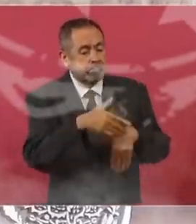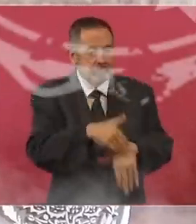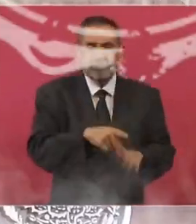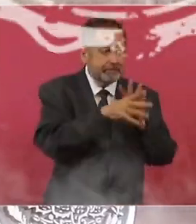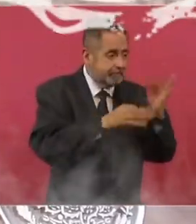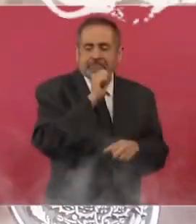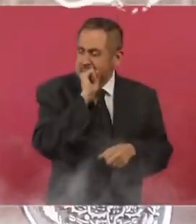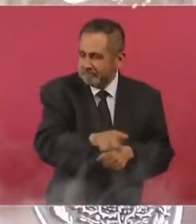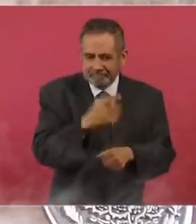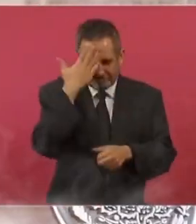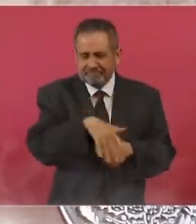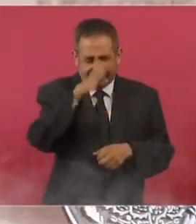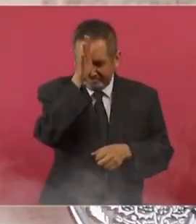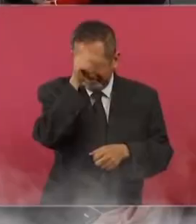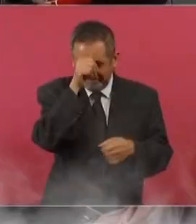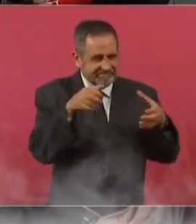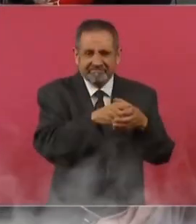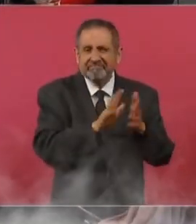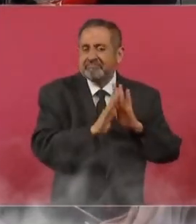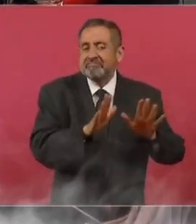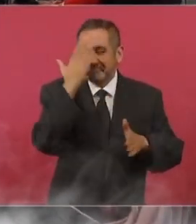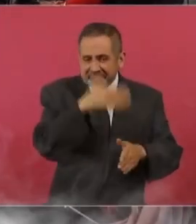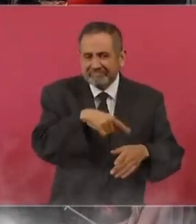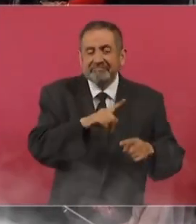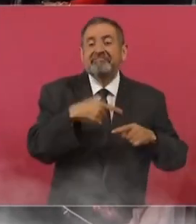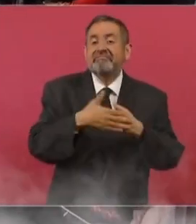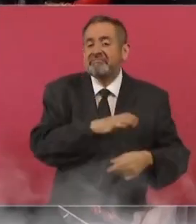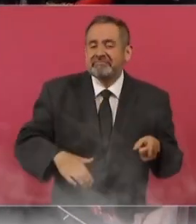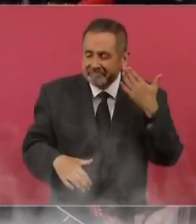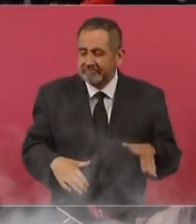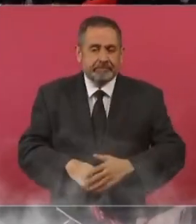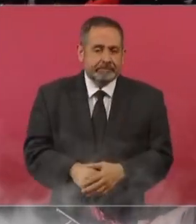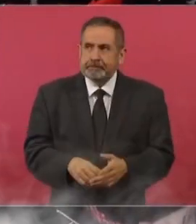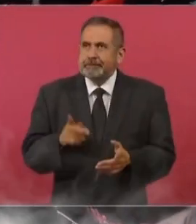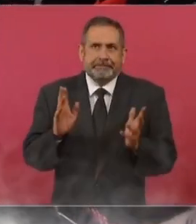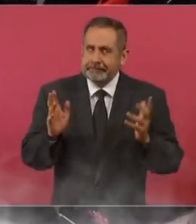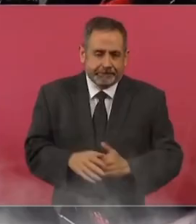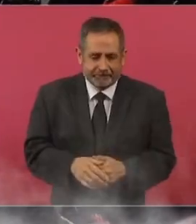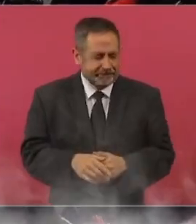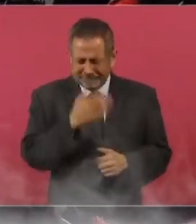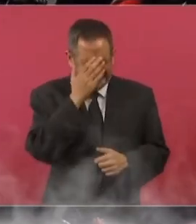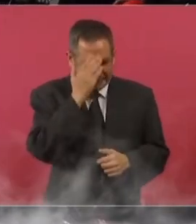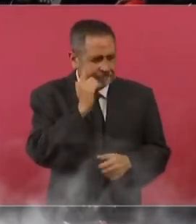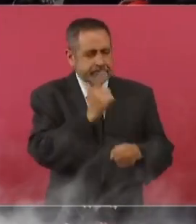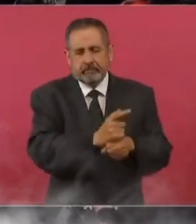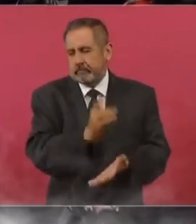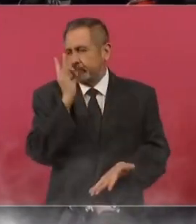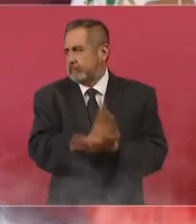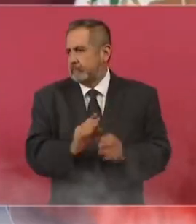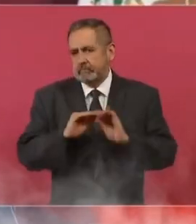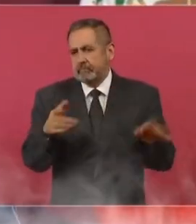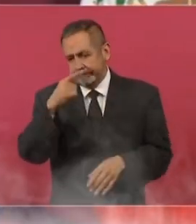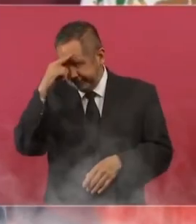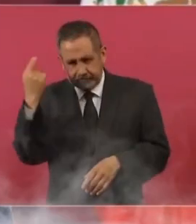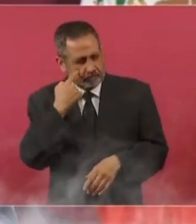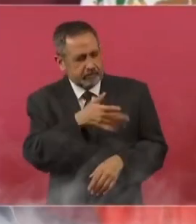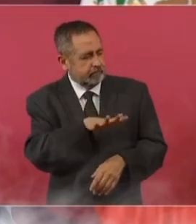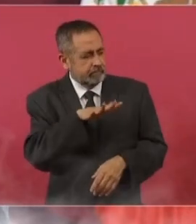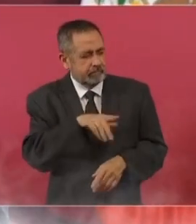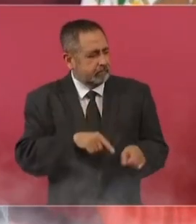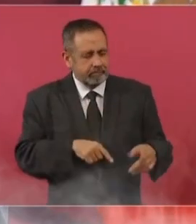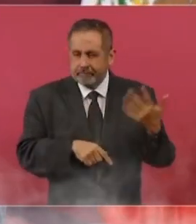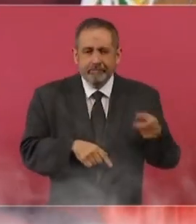Ellos también, ya están en eso. Bueno, son tan obvios, tan predecibles, tan